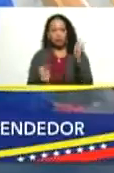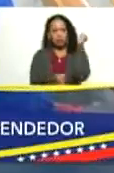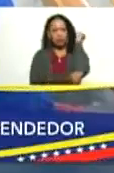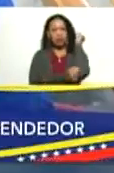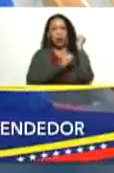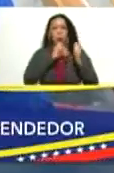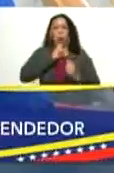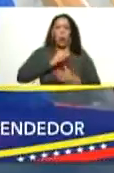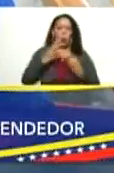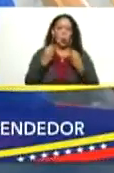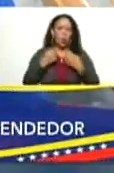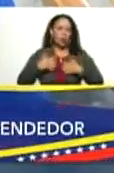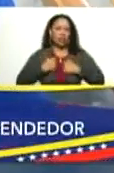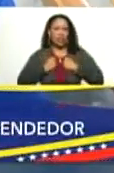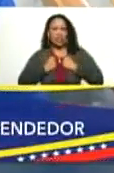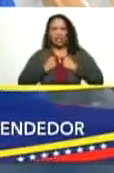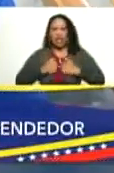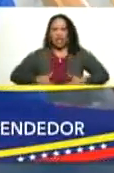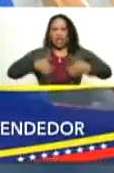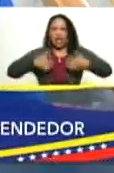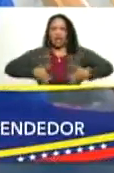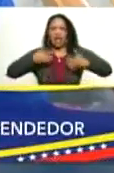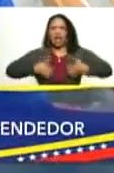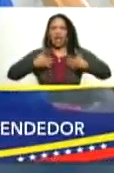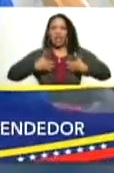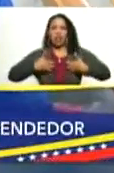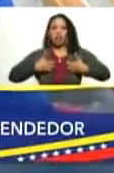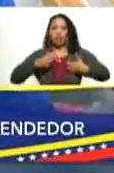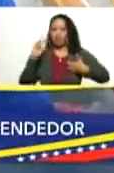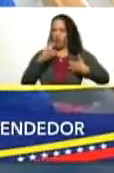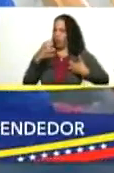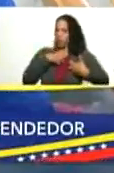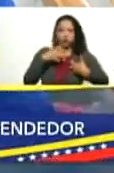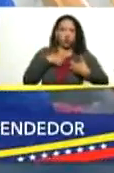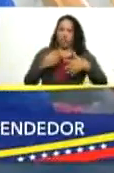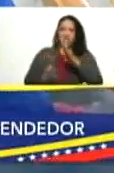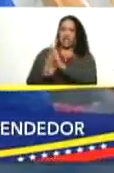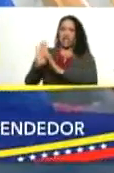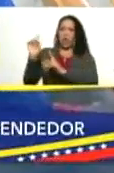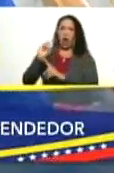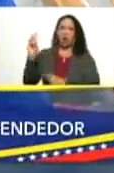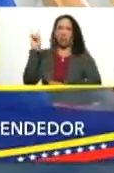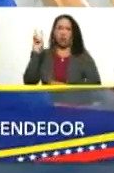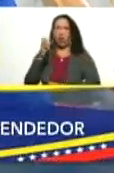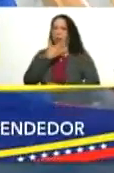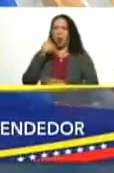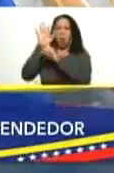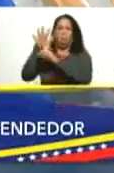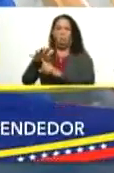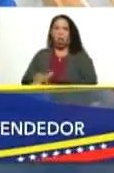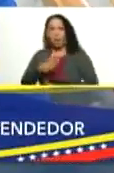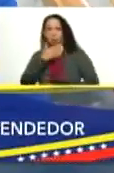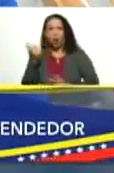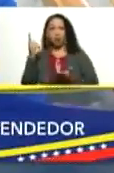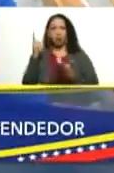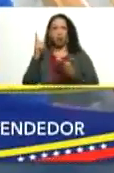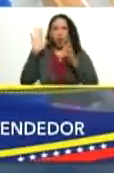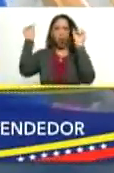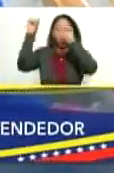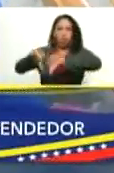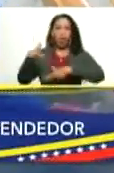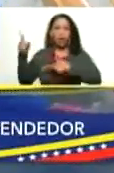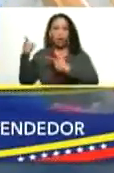odio, su ardor. Porque no, Venezuela no puede recuperarse. Venezuela tiene que estar en paupérrima para que ellos